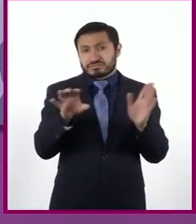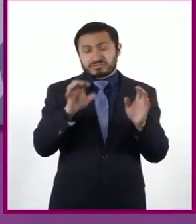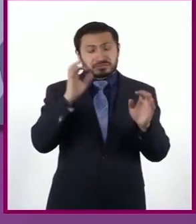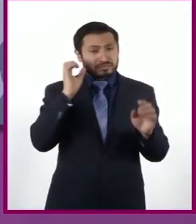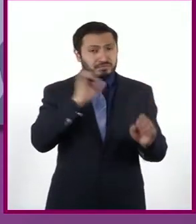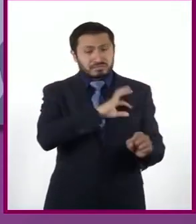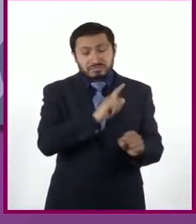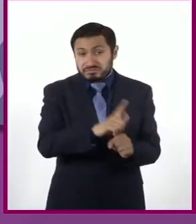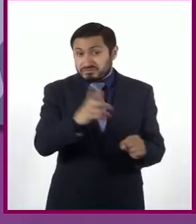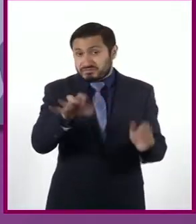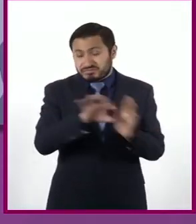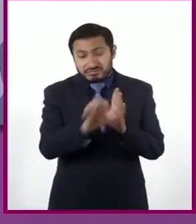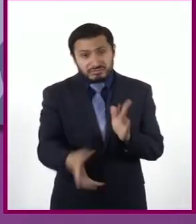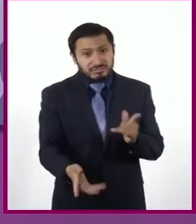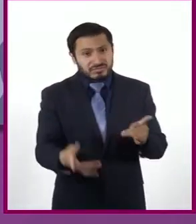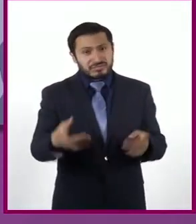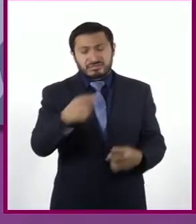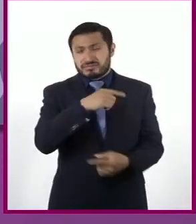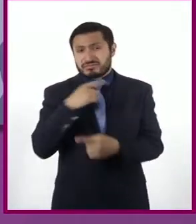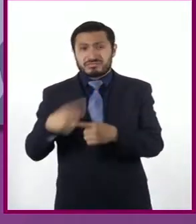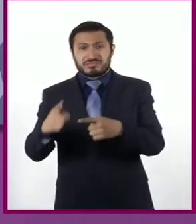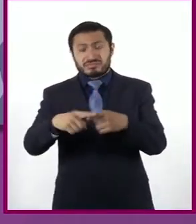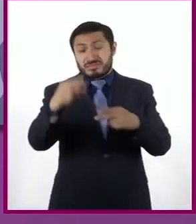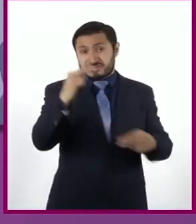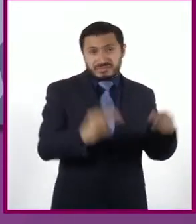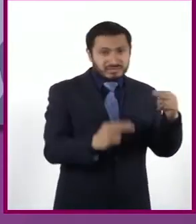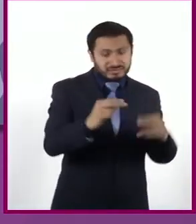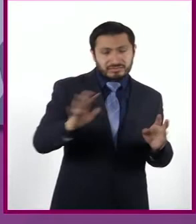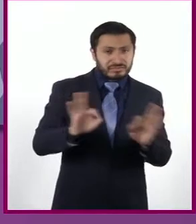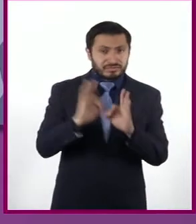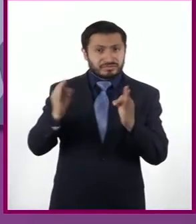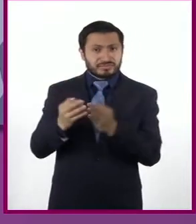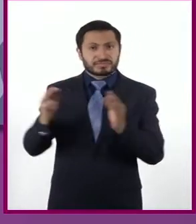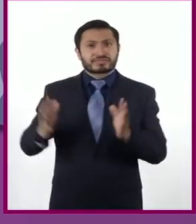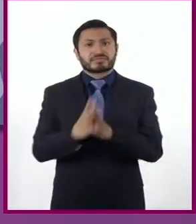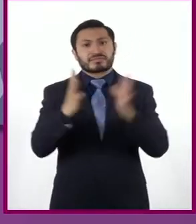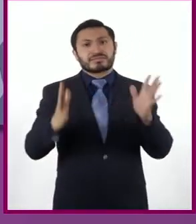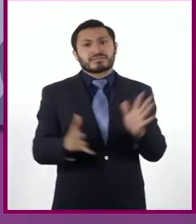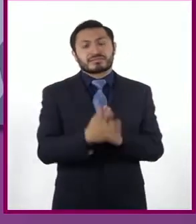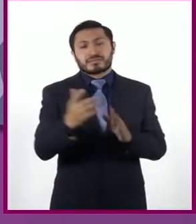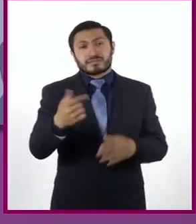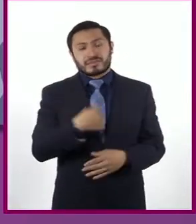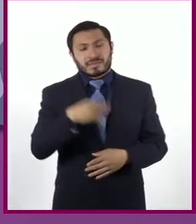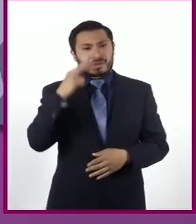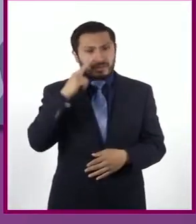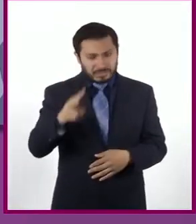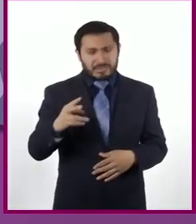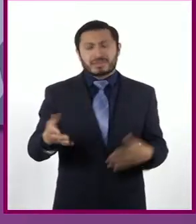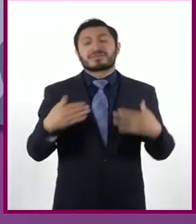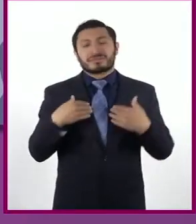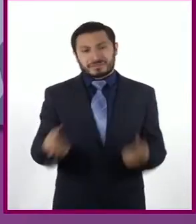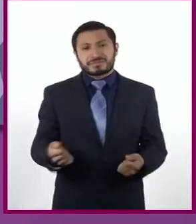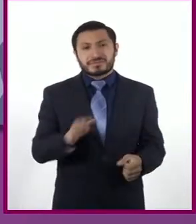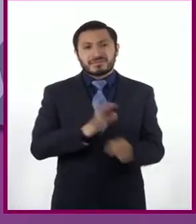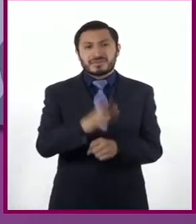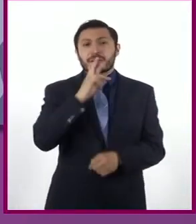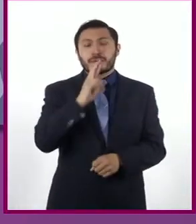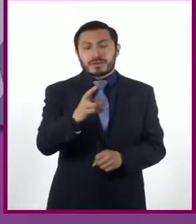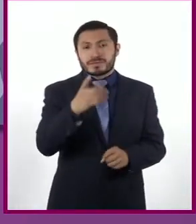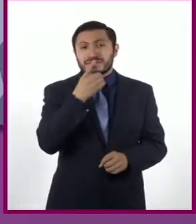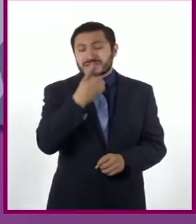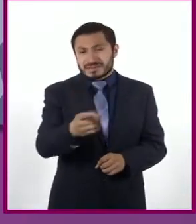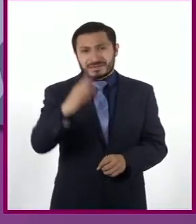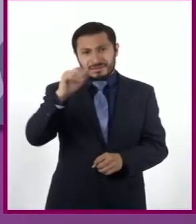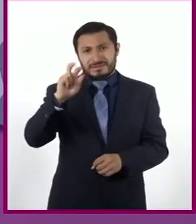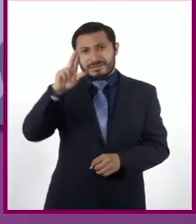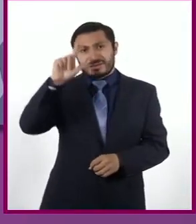específica. Existen diferentes niveles de participación, lo que me deja clara la respuesta que le podemos plantear a